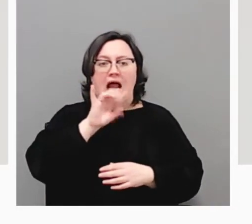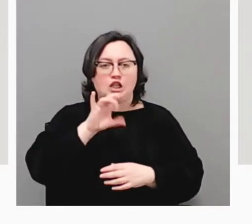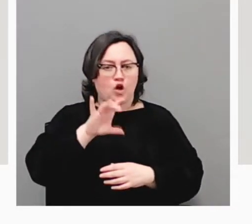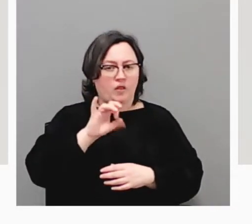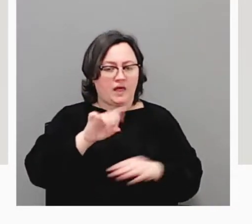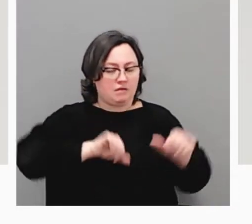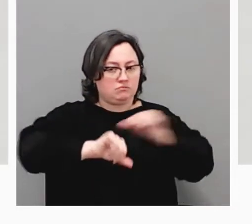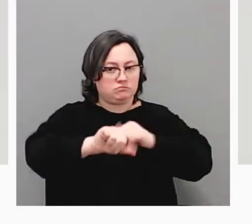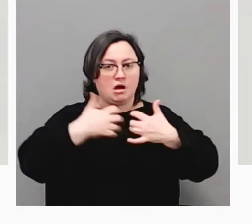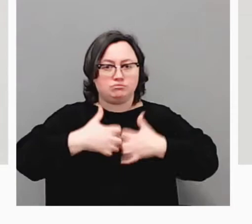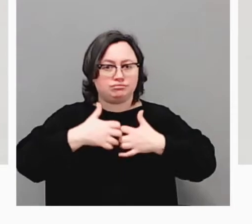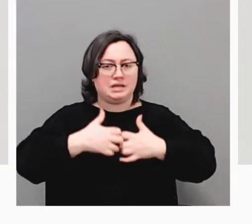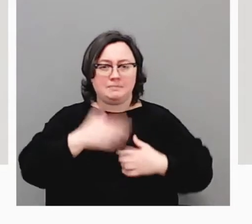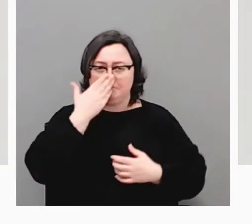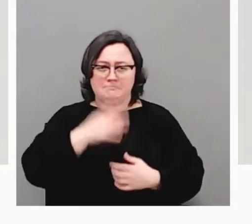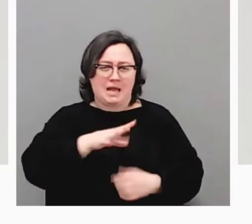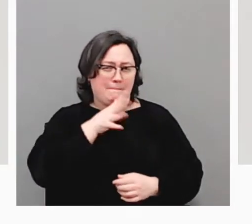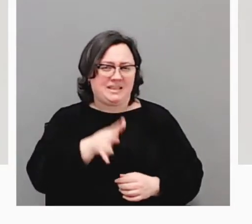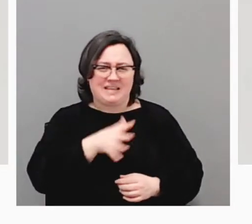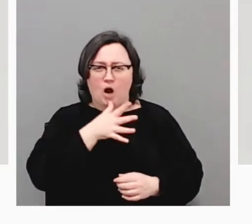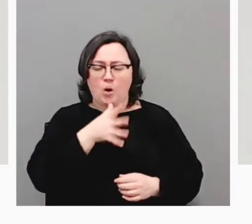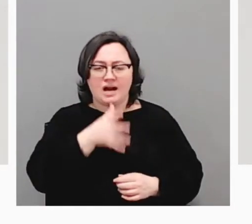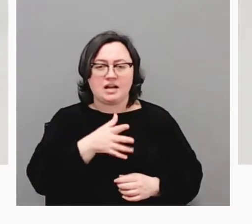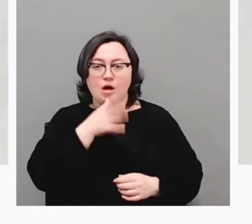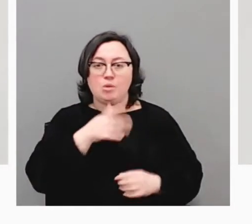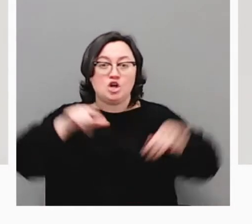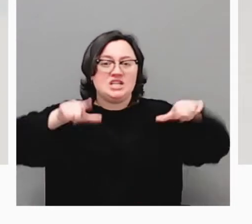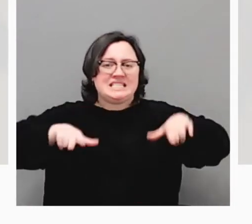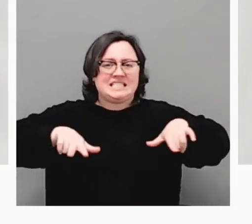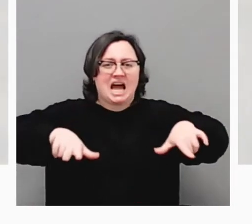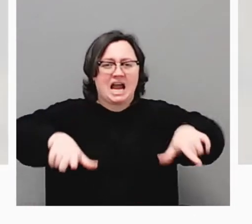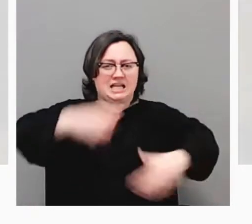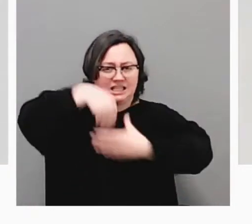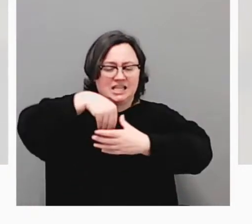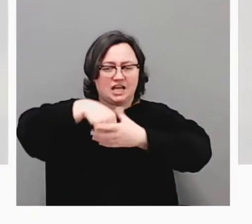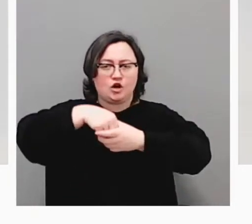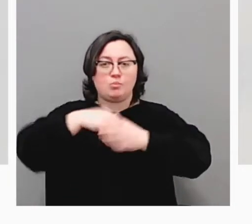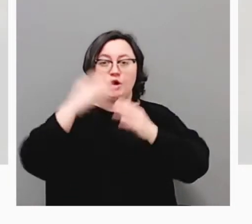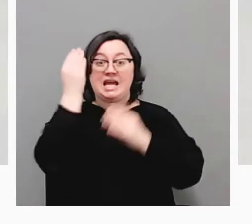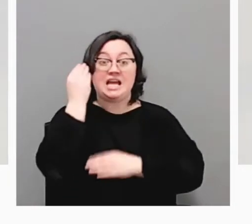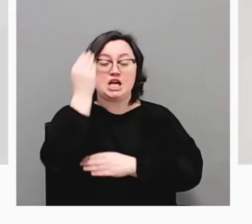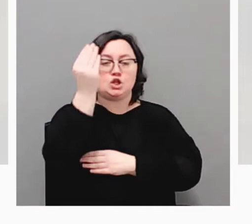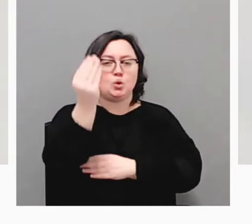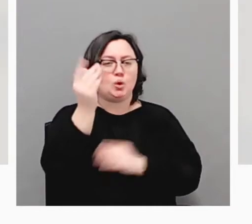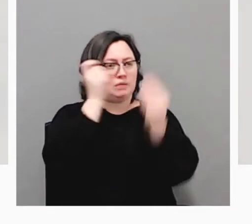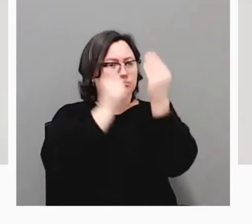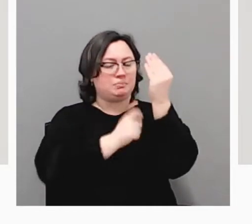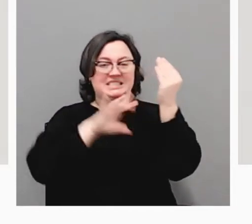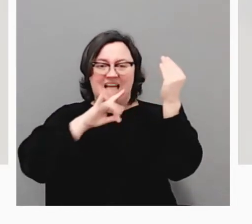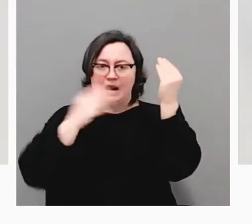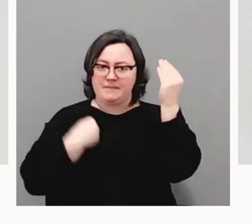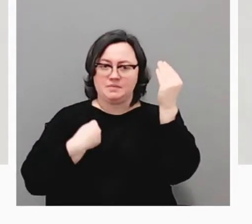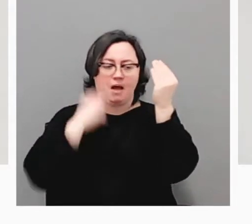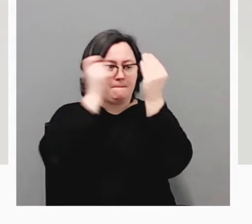que son realmente espectaculares por las salas que tienen en su interior, por las esculturas labradas en sal. Pues hay